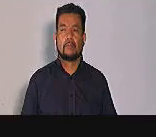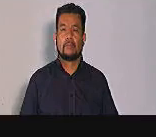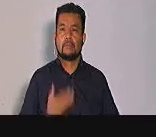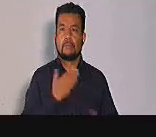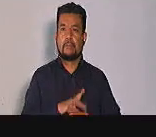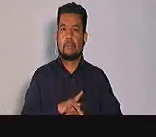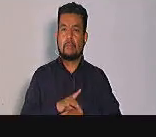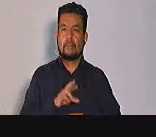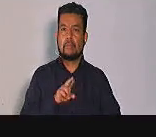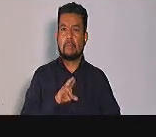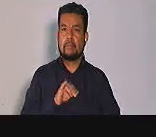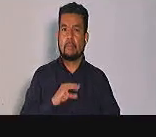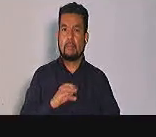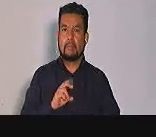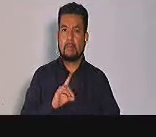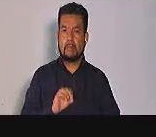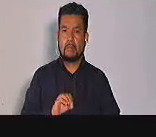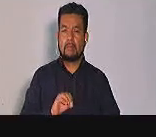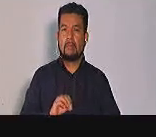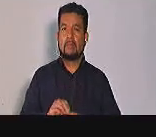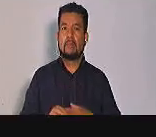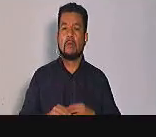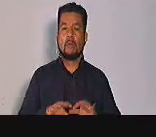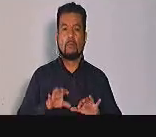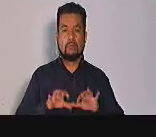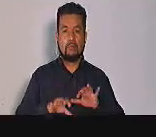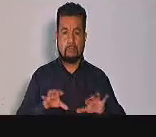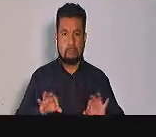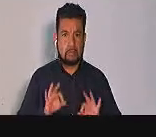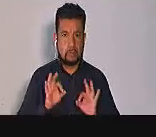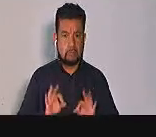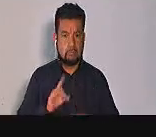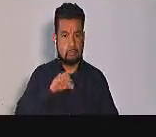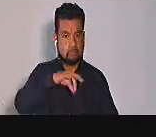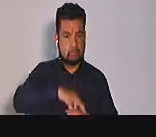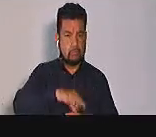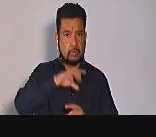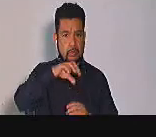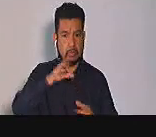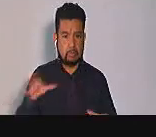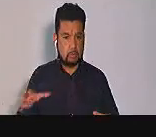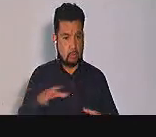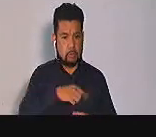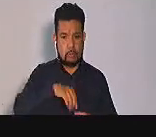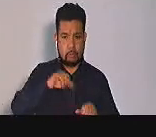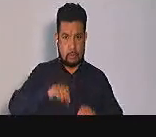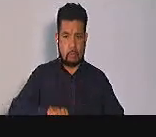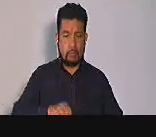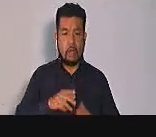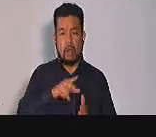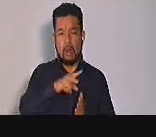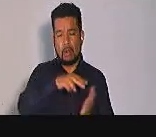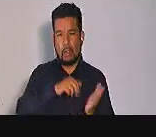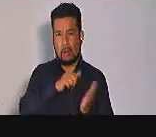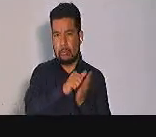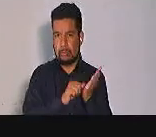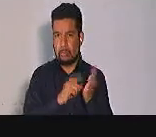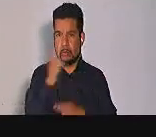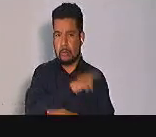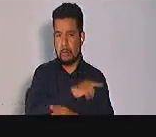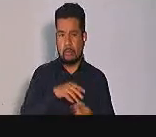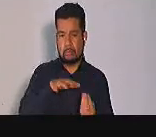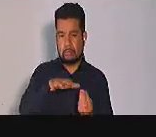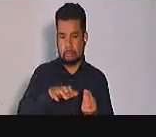Gracias, doctor Ricardo. Teniendo quórum deliberatorio y decisorio, demos lectura al orden del día para someterlo a consideración de la honorable plenaria.